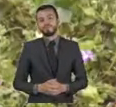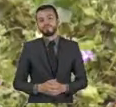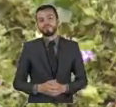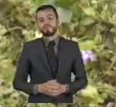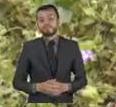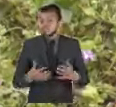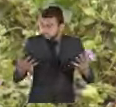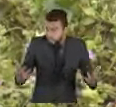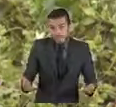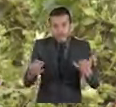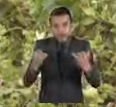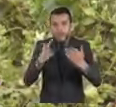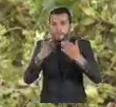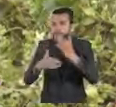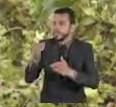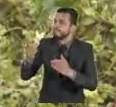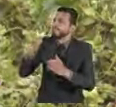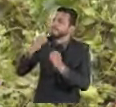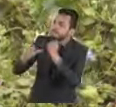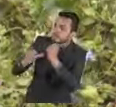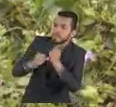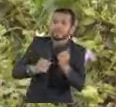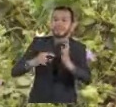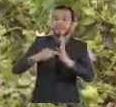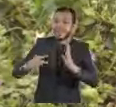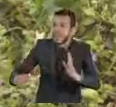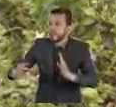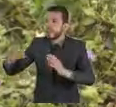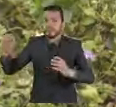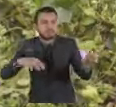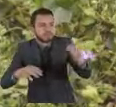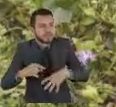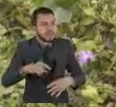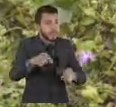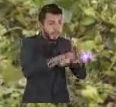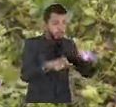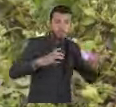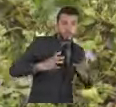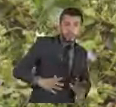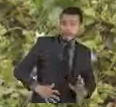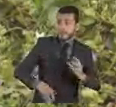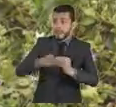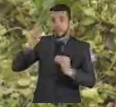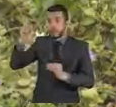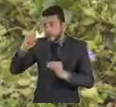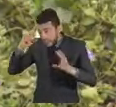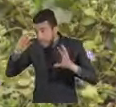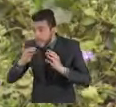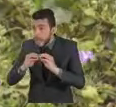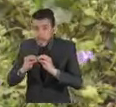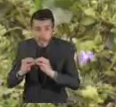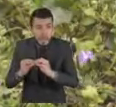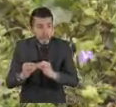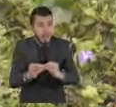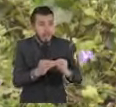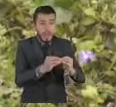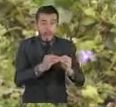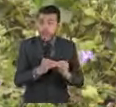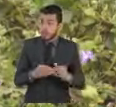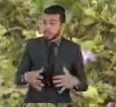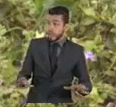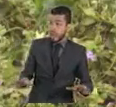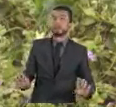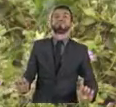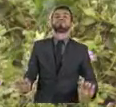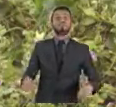participativo, consultivo, técnico y de concertación ciudadana y política que se requiere para aprobar el próximo